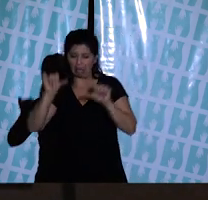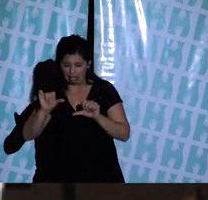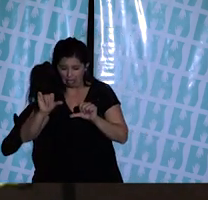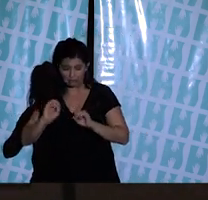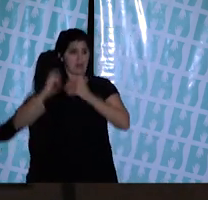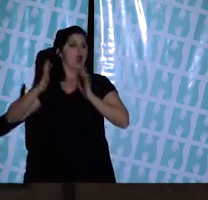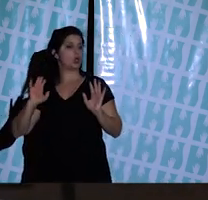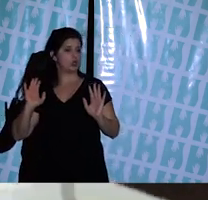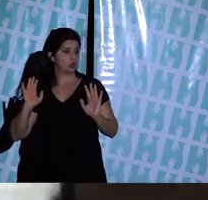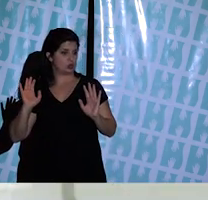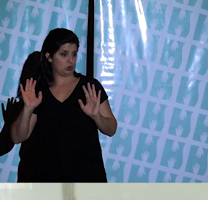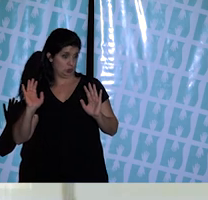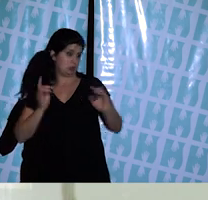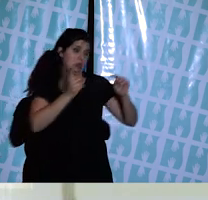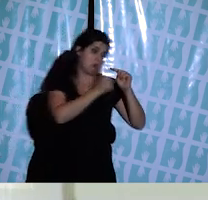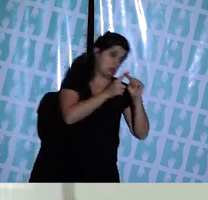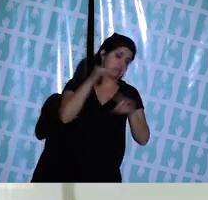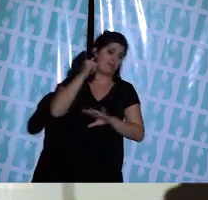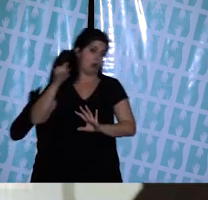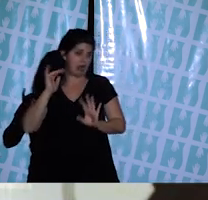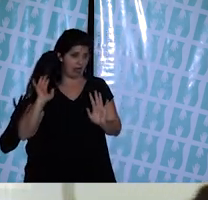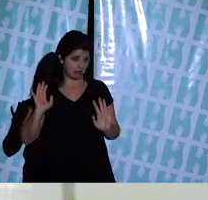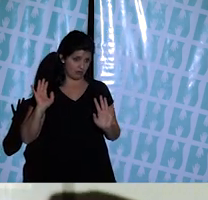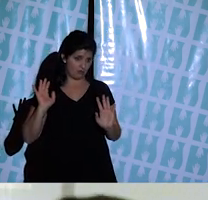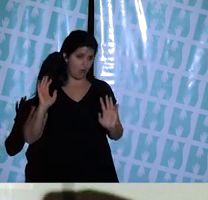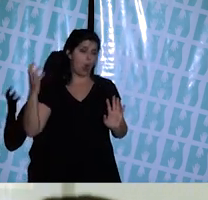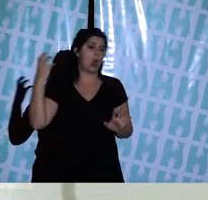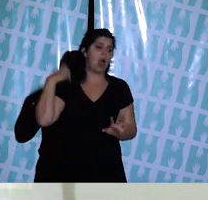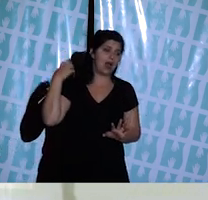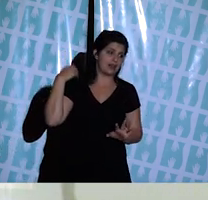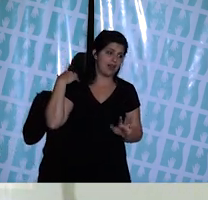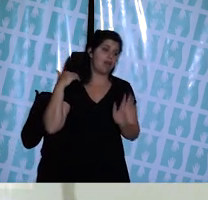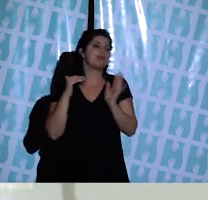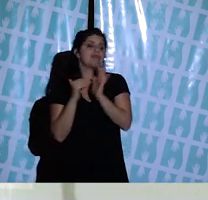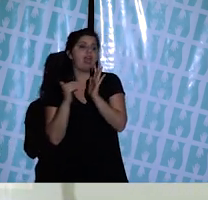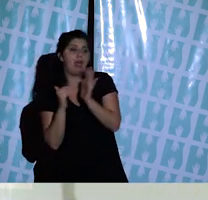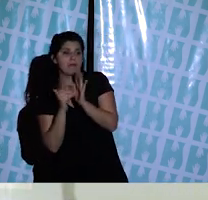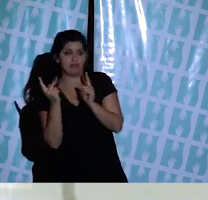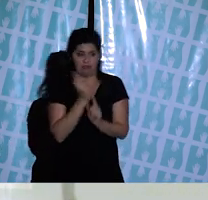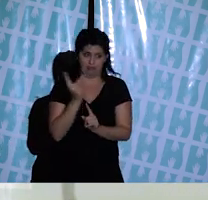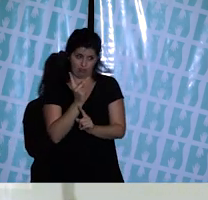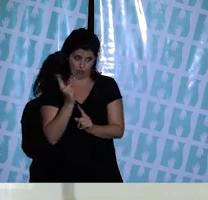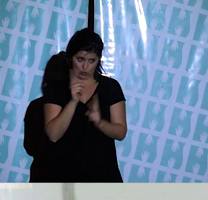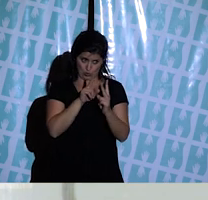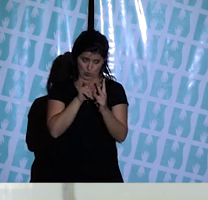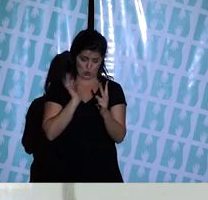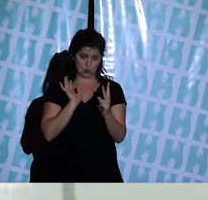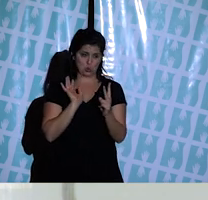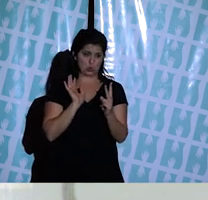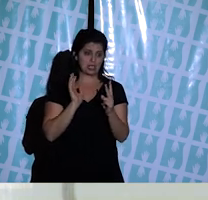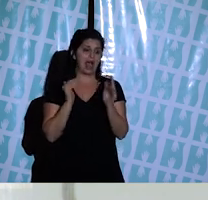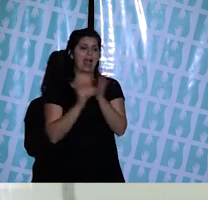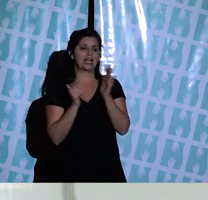mal. Refuerzo positivo, refuerzo negativo. Generalmente, las personas más vulnerables o